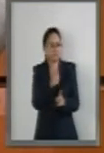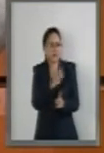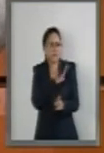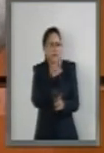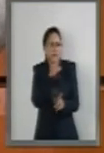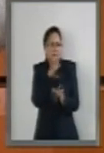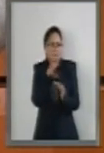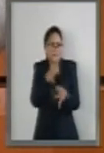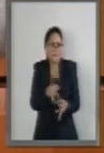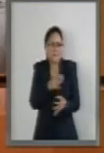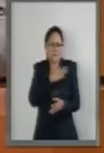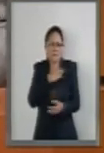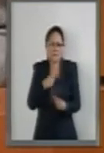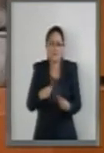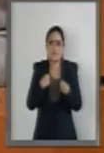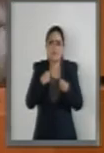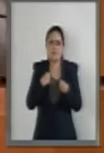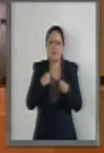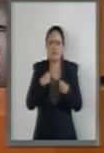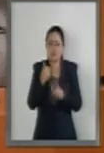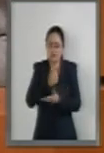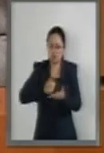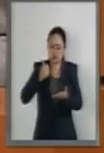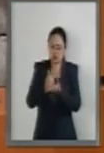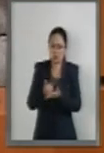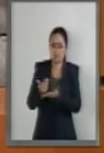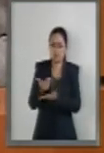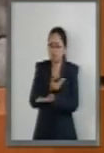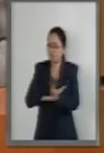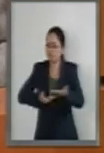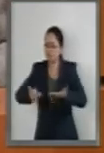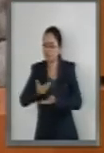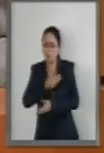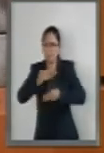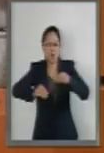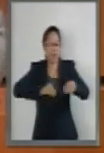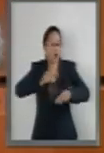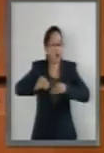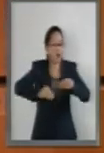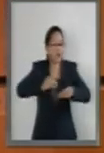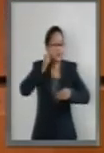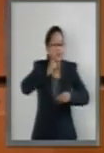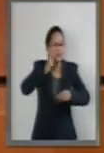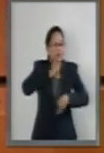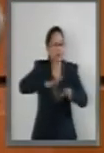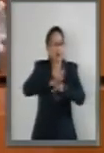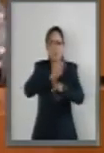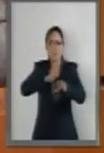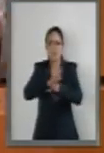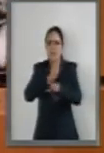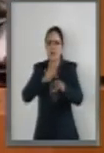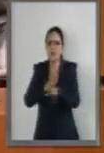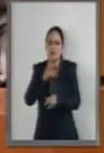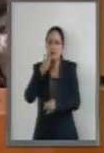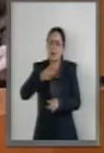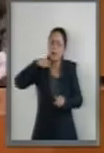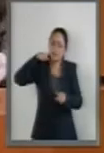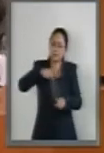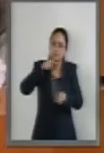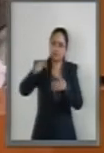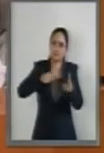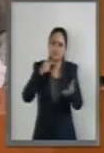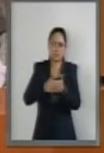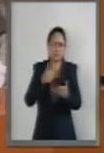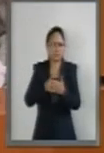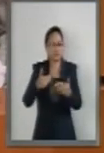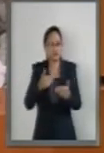vida. La ciudad es dinámica, se encuentra constantemente en evolución, más en un mundo como el de